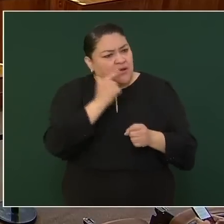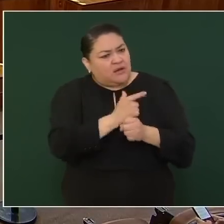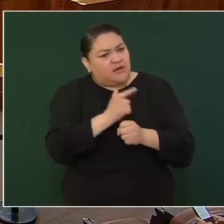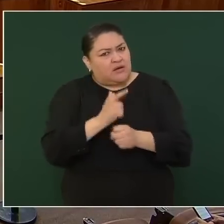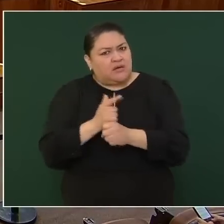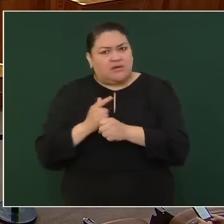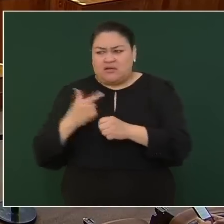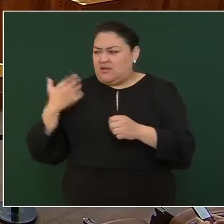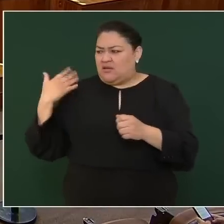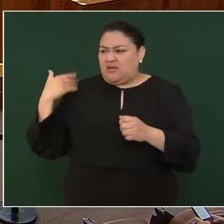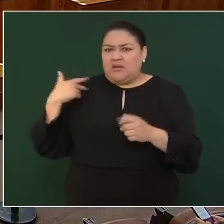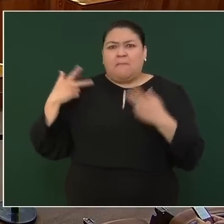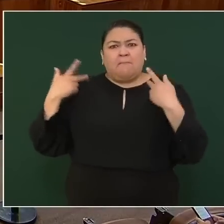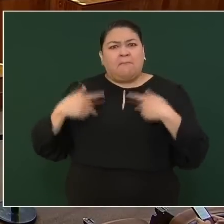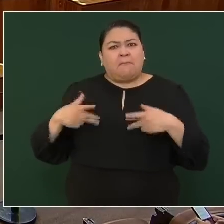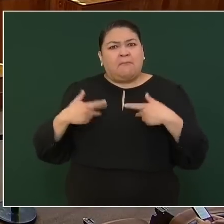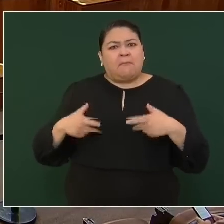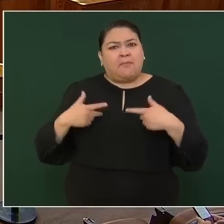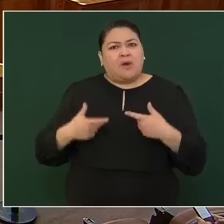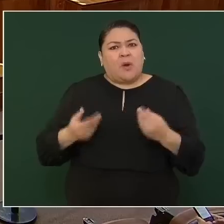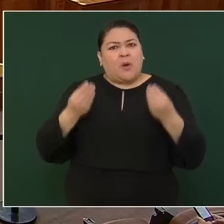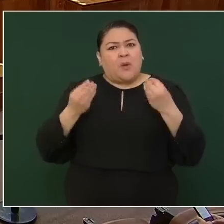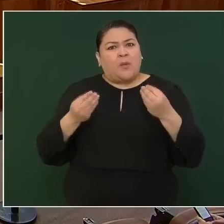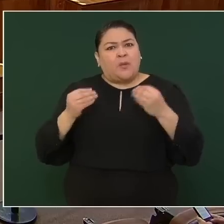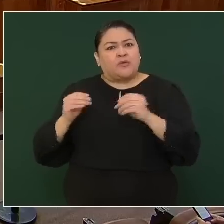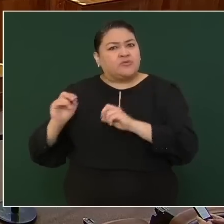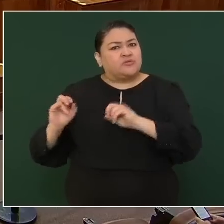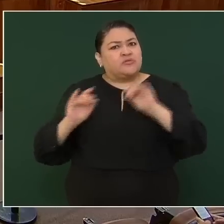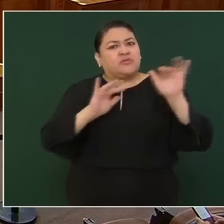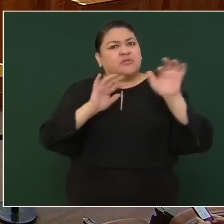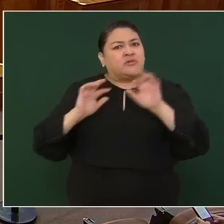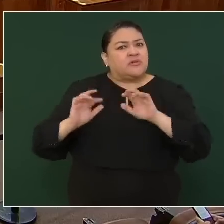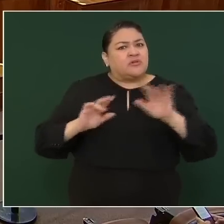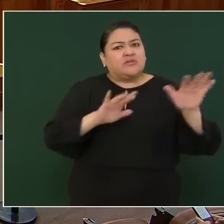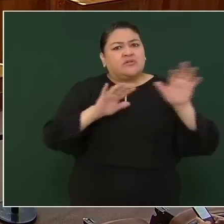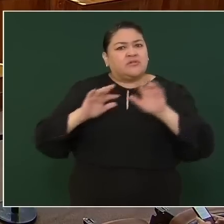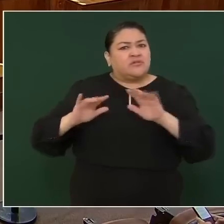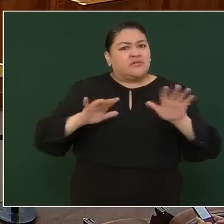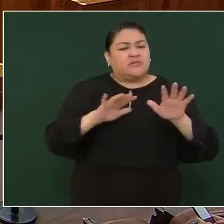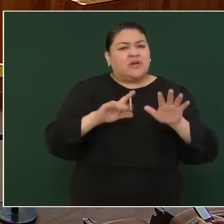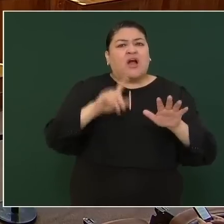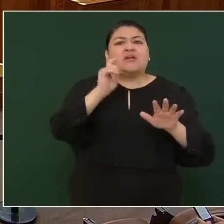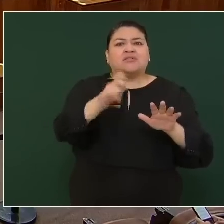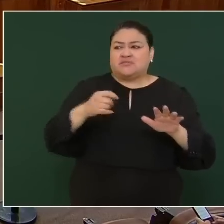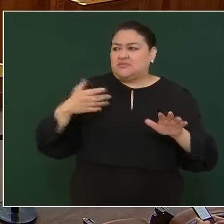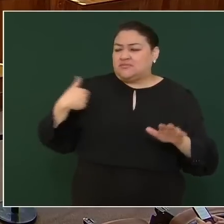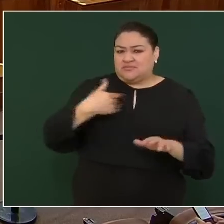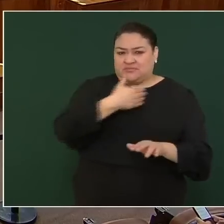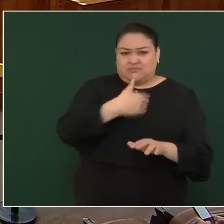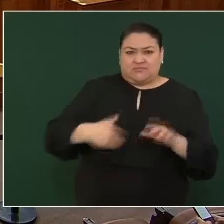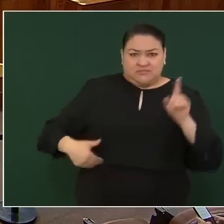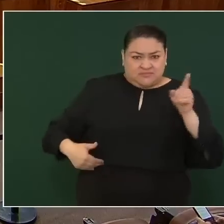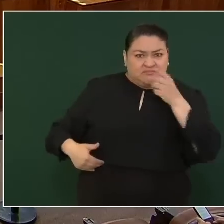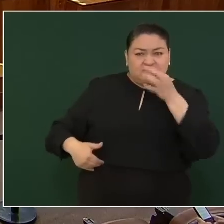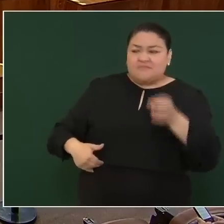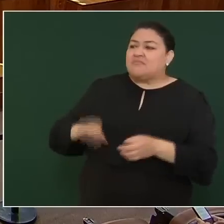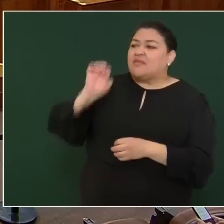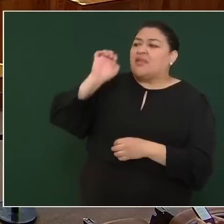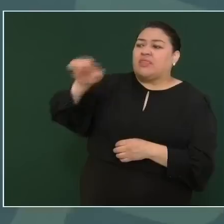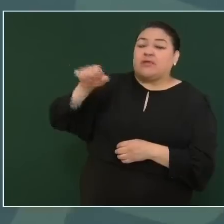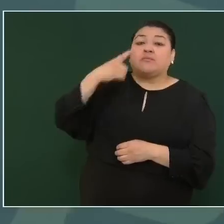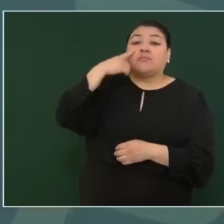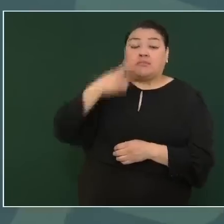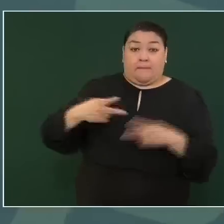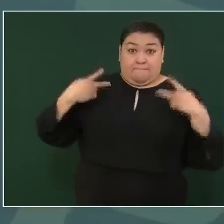días muy importante sobre la base de un engaño que ya mencionó el señor presidente, que es, le dicen a